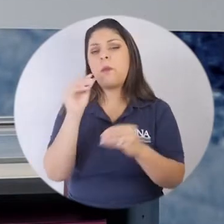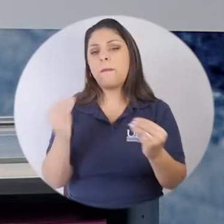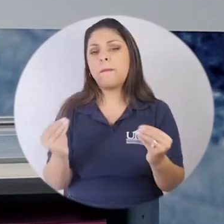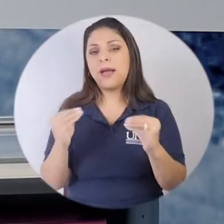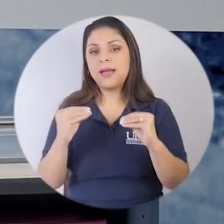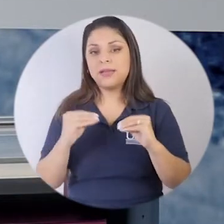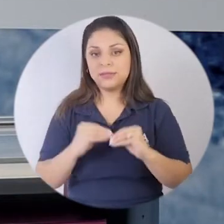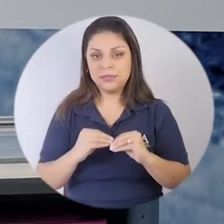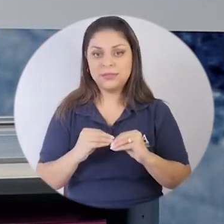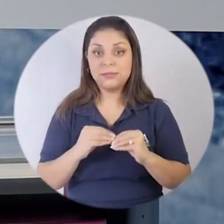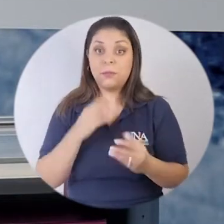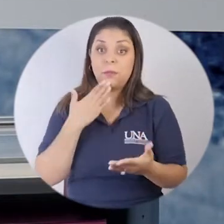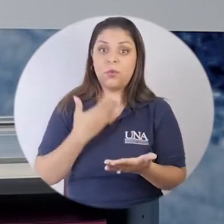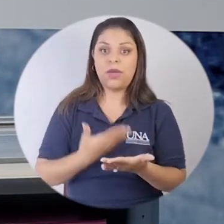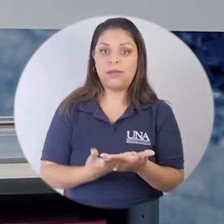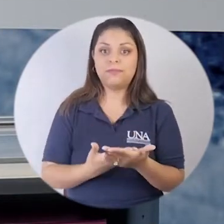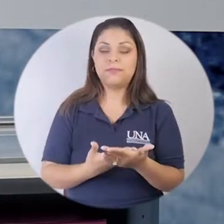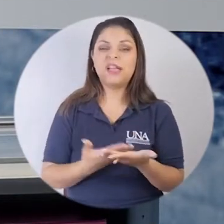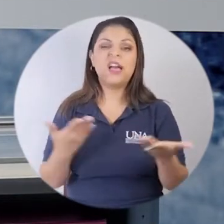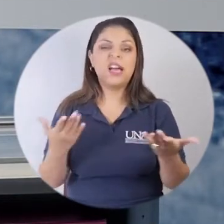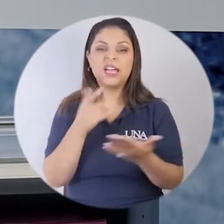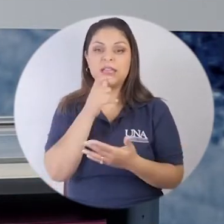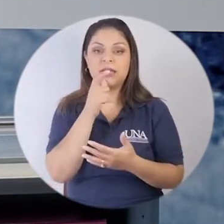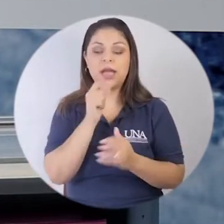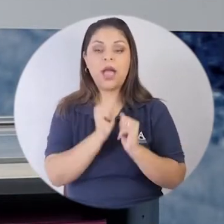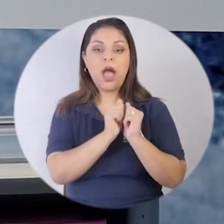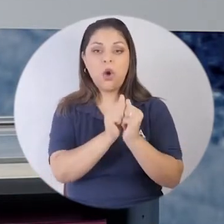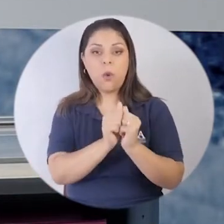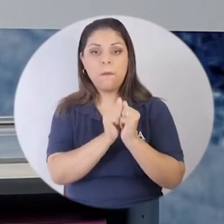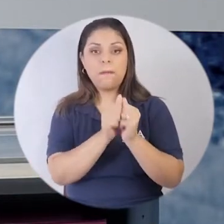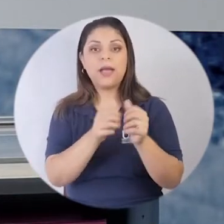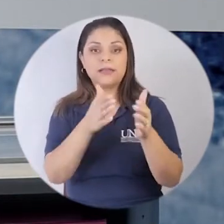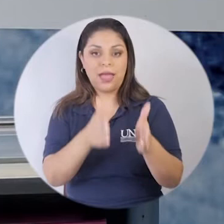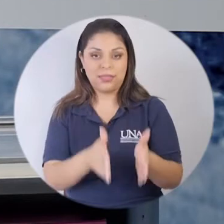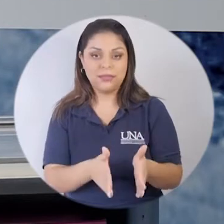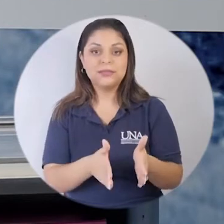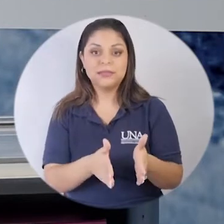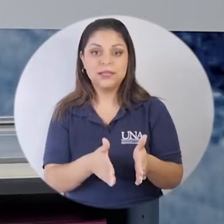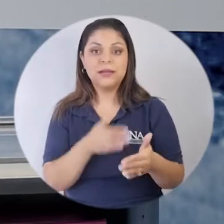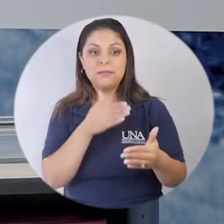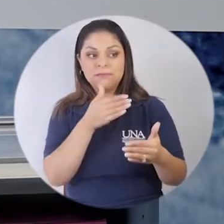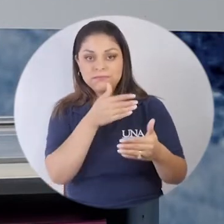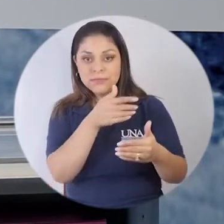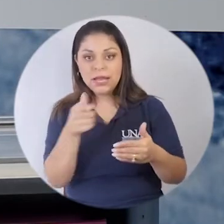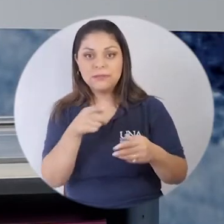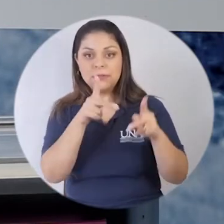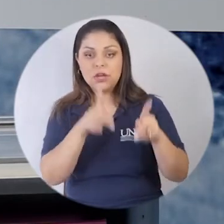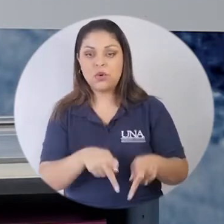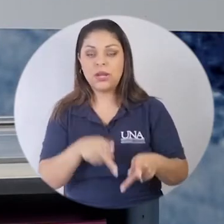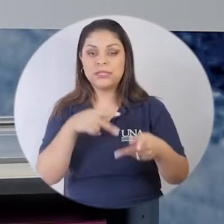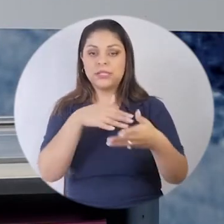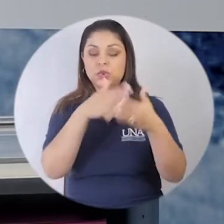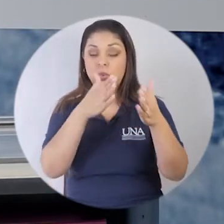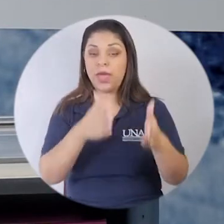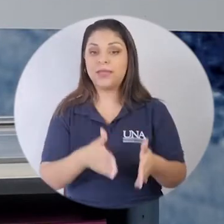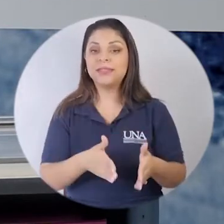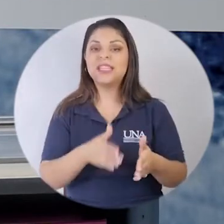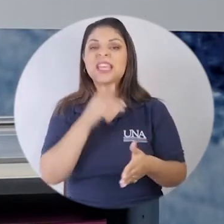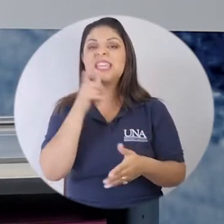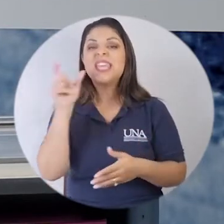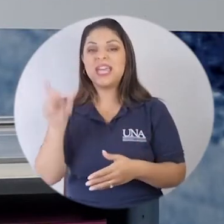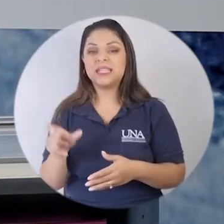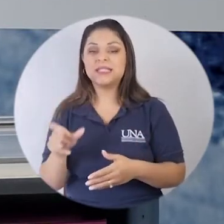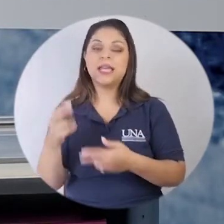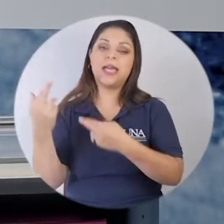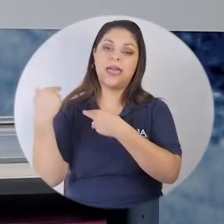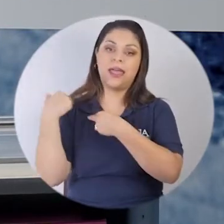de manera más efectiva a los acompañantes, ¿verdad?, del proceso de esta población estudiantil, que en este caso